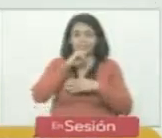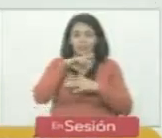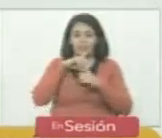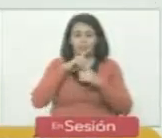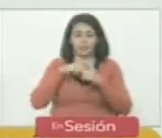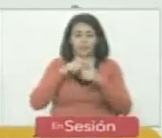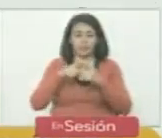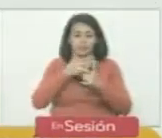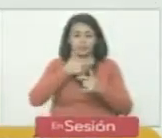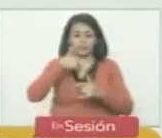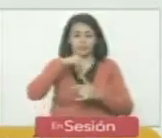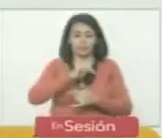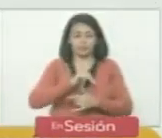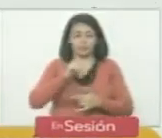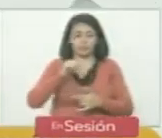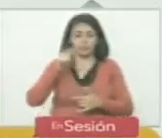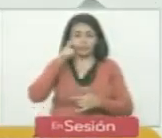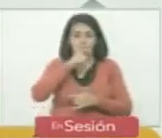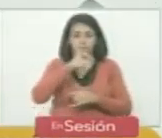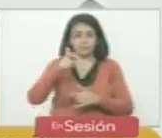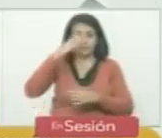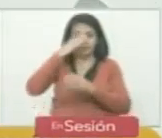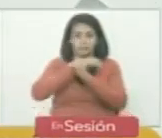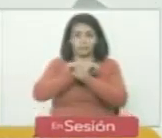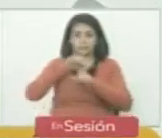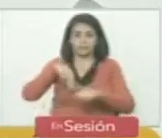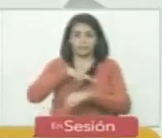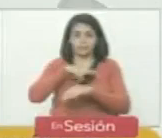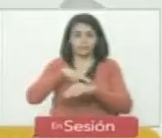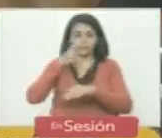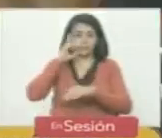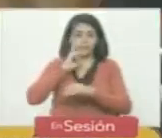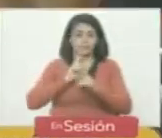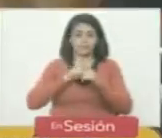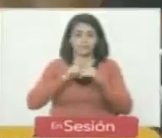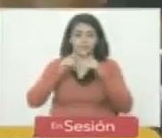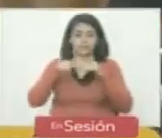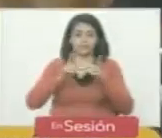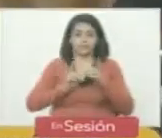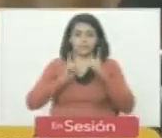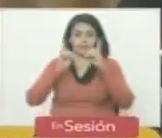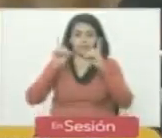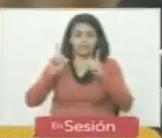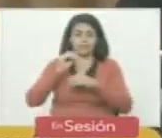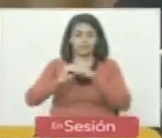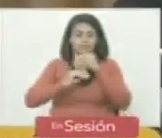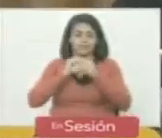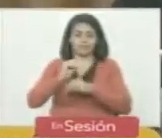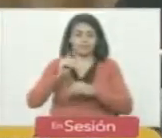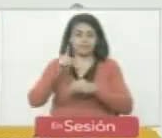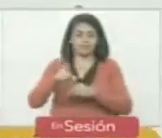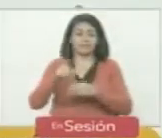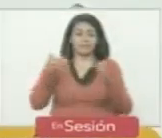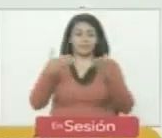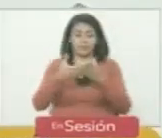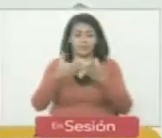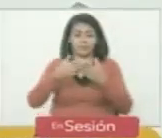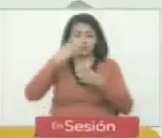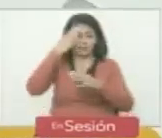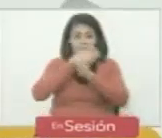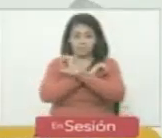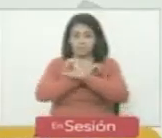nuestra gloriosa Guardia Nacional Bolivariana, dignificando a este componente